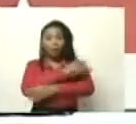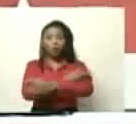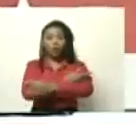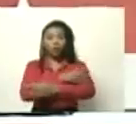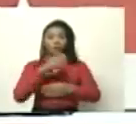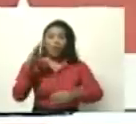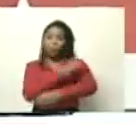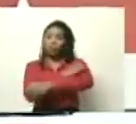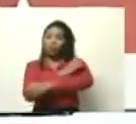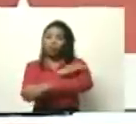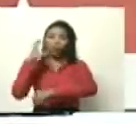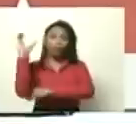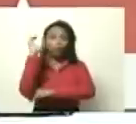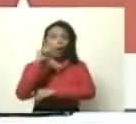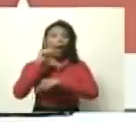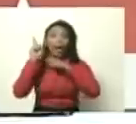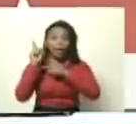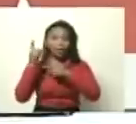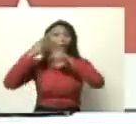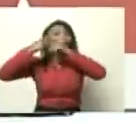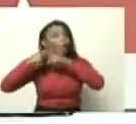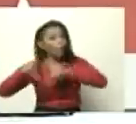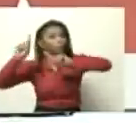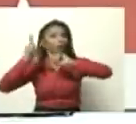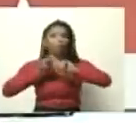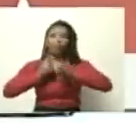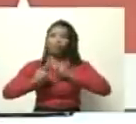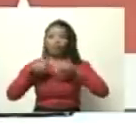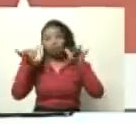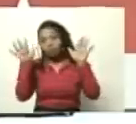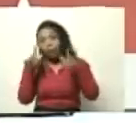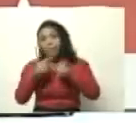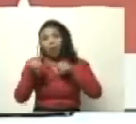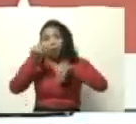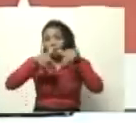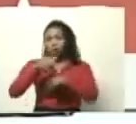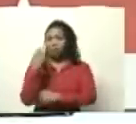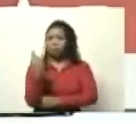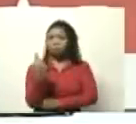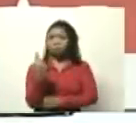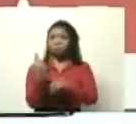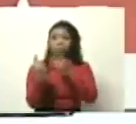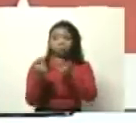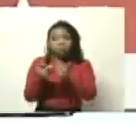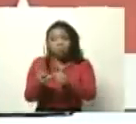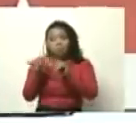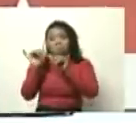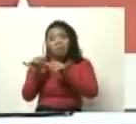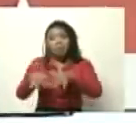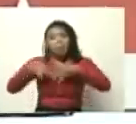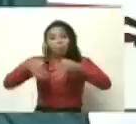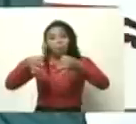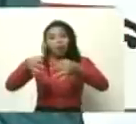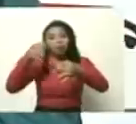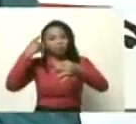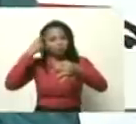colombiana. Eso sería otra cosa, quizás. Pero unas elecciones solas, se quedan lo mismo. Recuerda